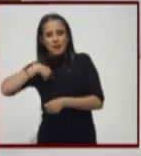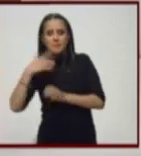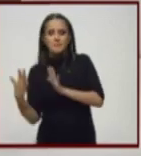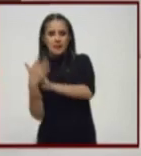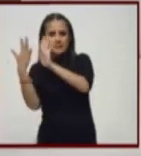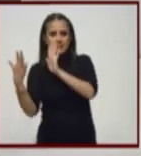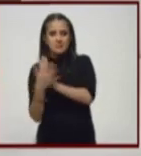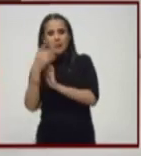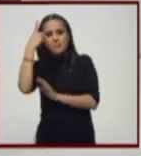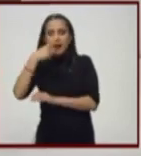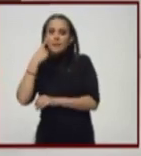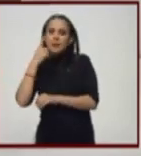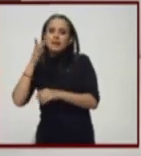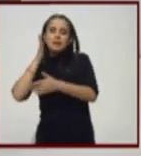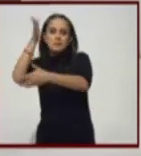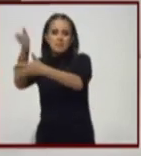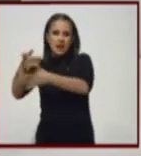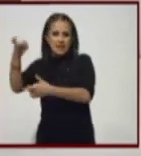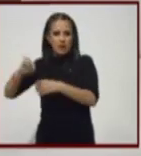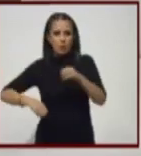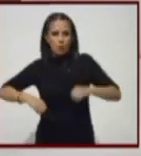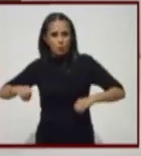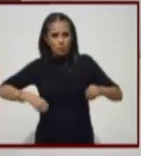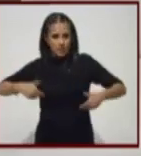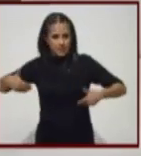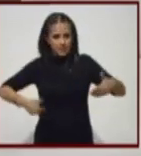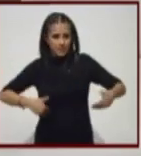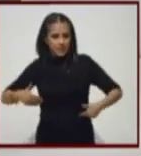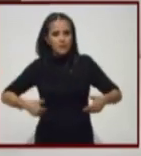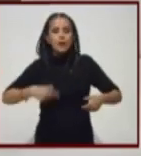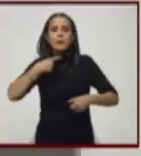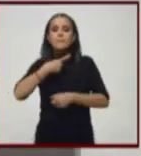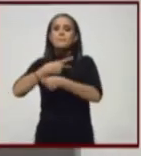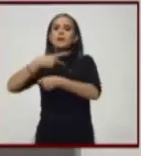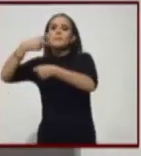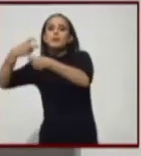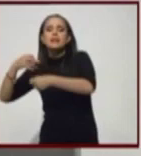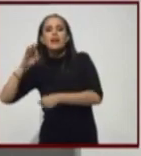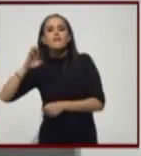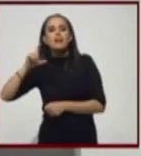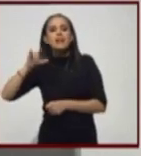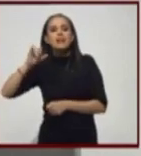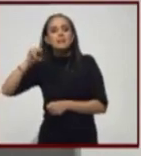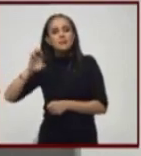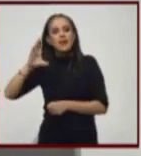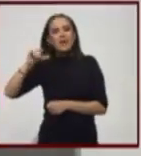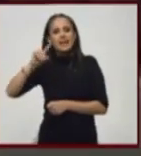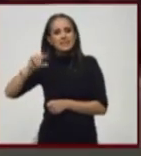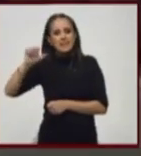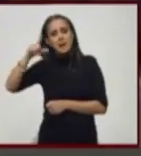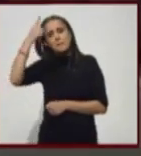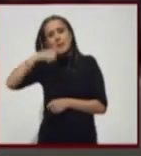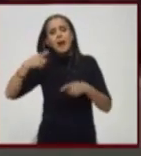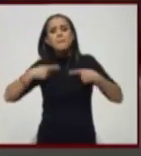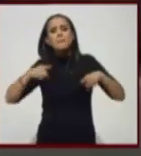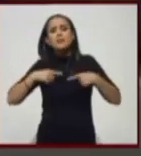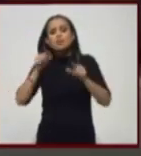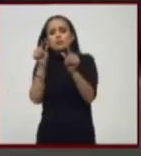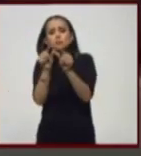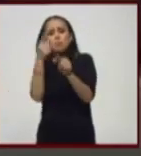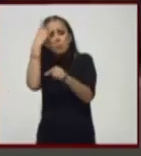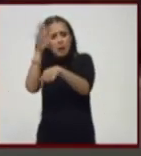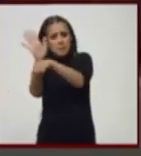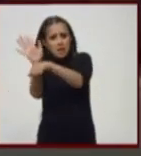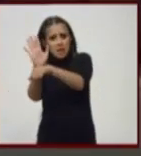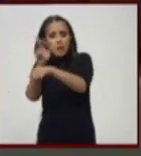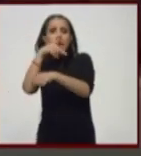hacer la audición para entrar a esta obra me invitaba en ese momento felipe cazals para hacer un personaje muy pequeño en una película pero